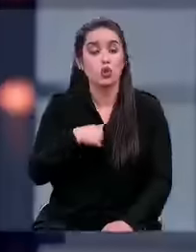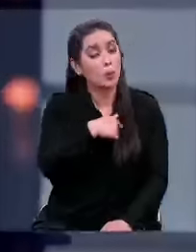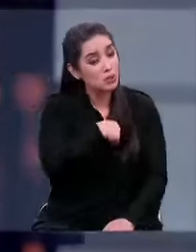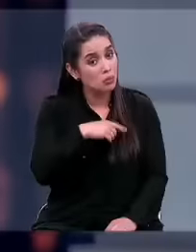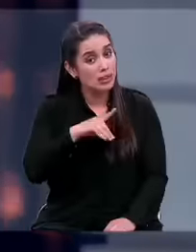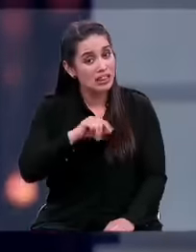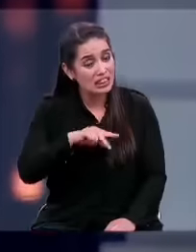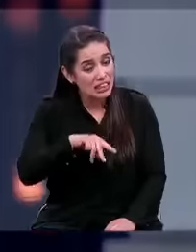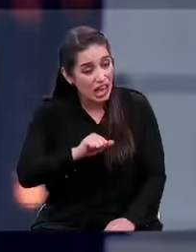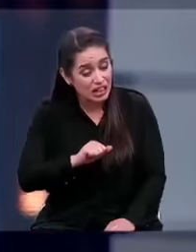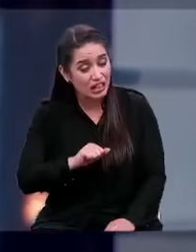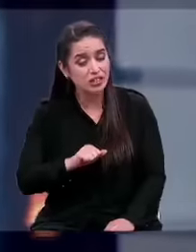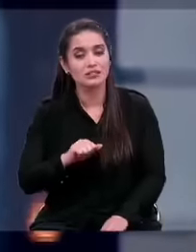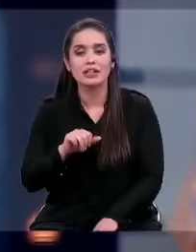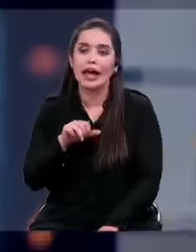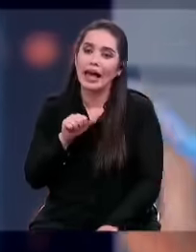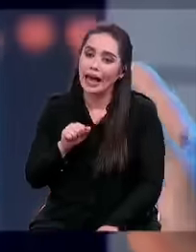Ana.